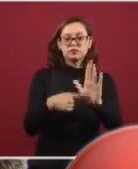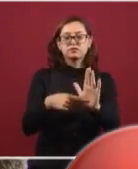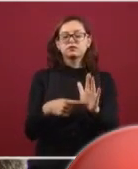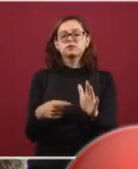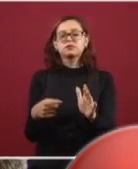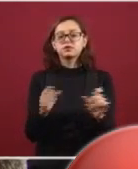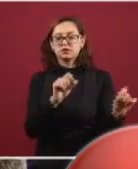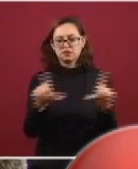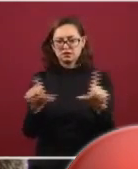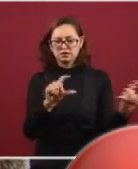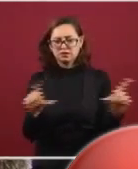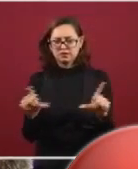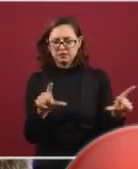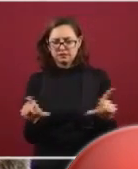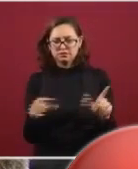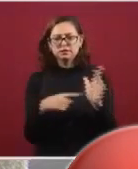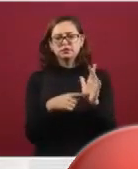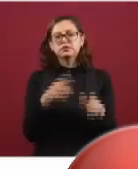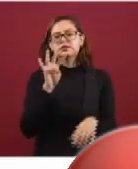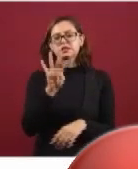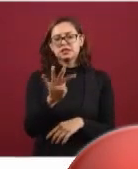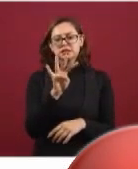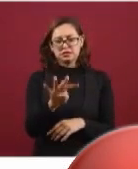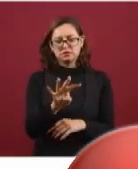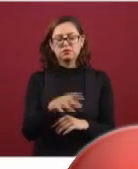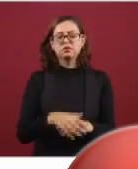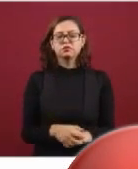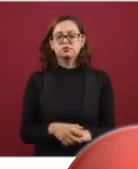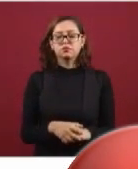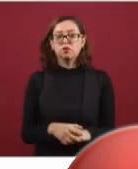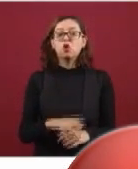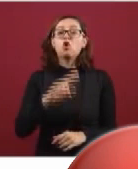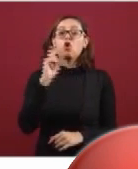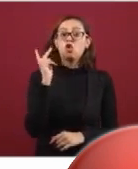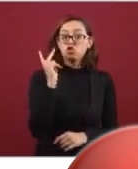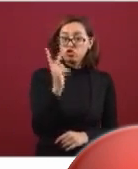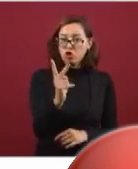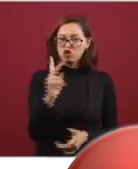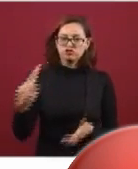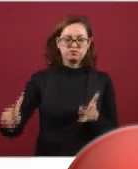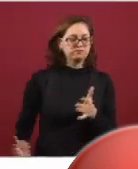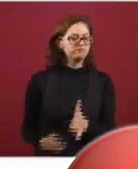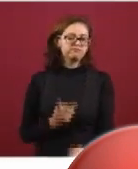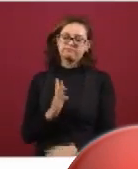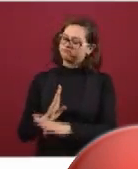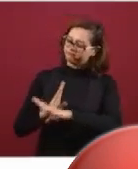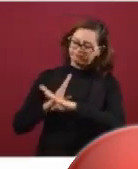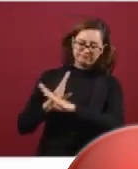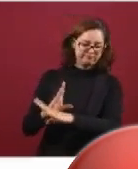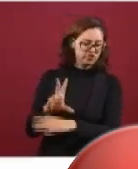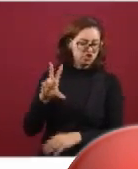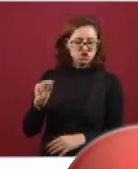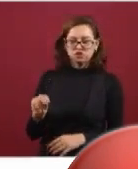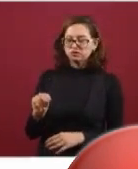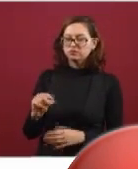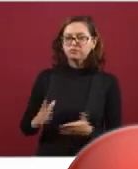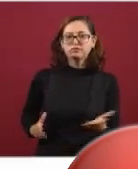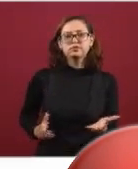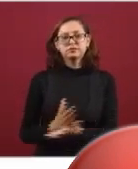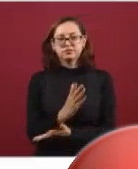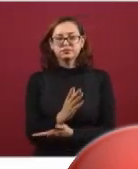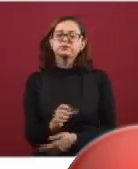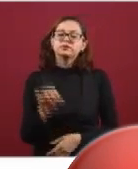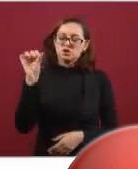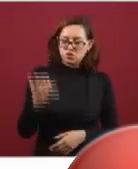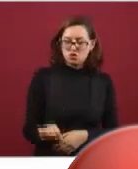estaciones de servicio que visitamos. 2 por segunda ocasión no se dejaron verificar, y estas, el día de hoy se